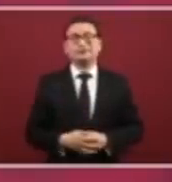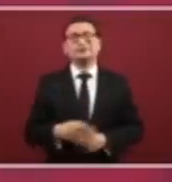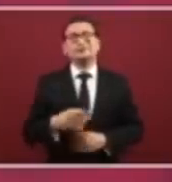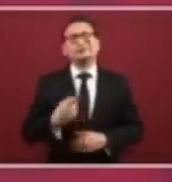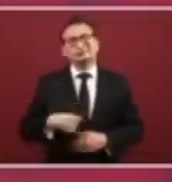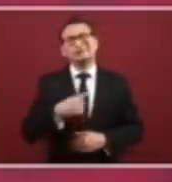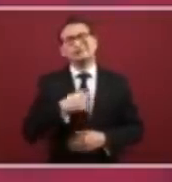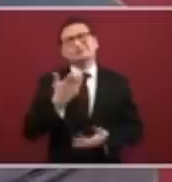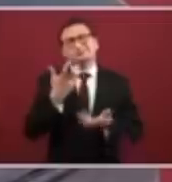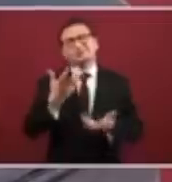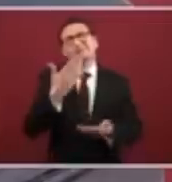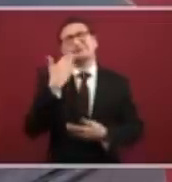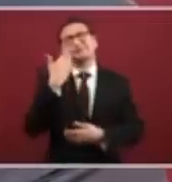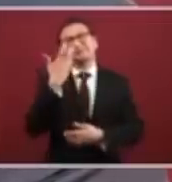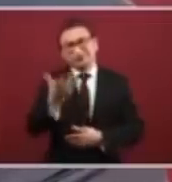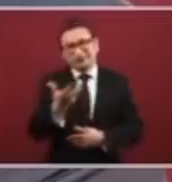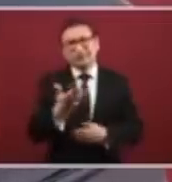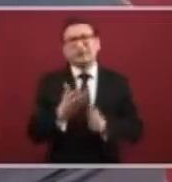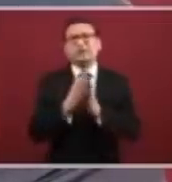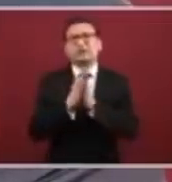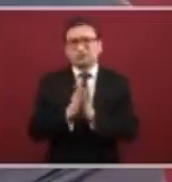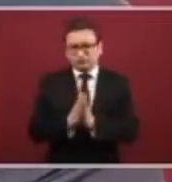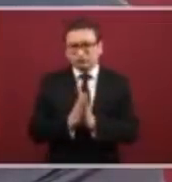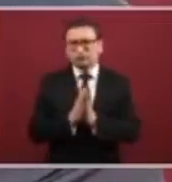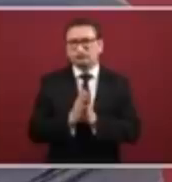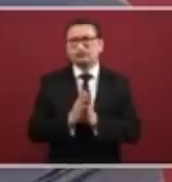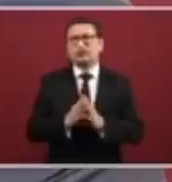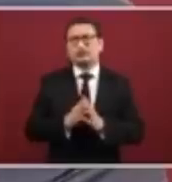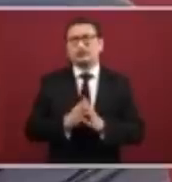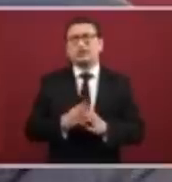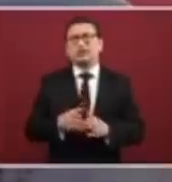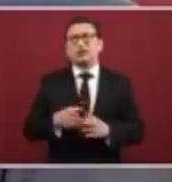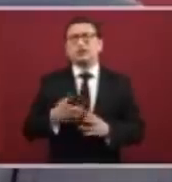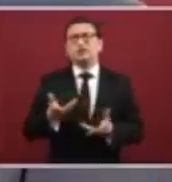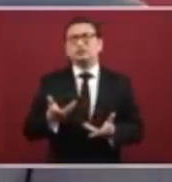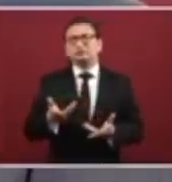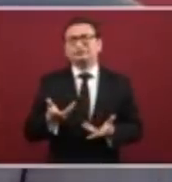queremos que no se nos vaya a